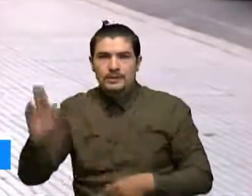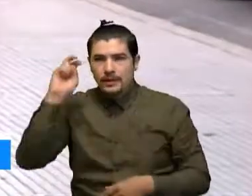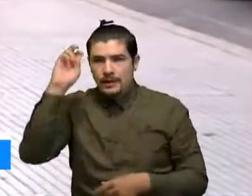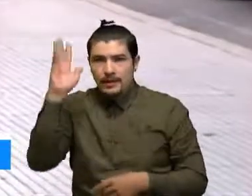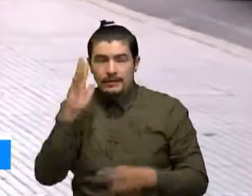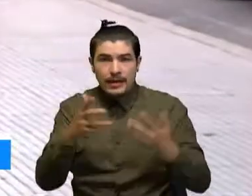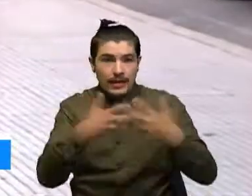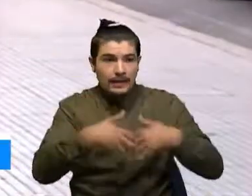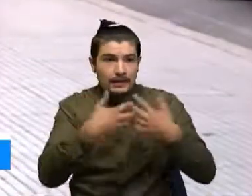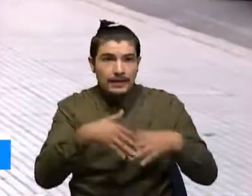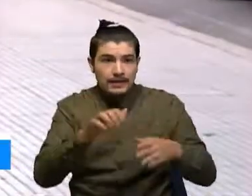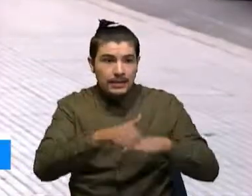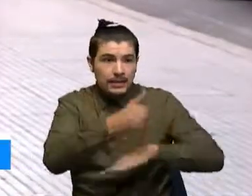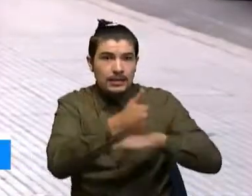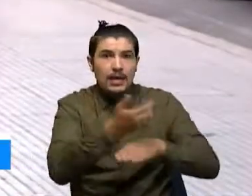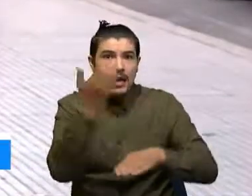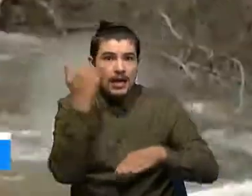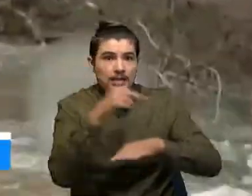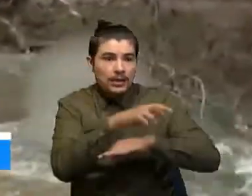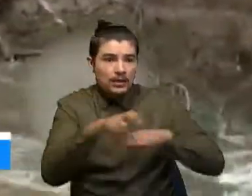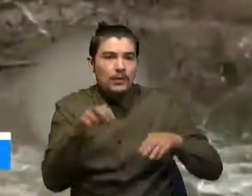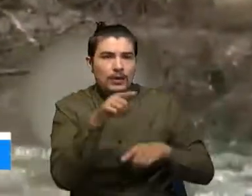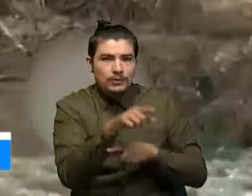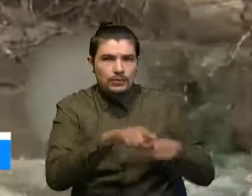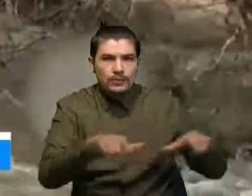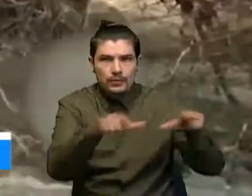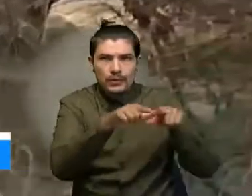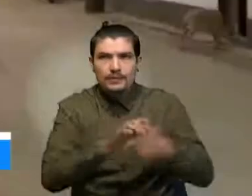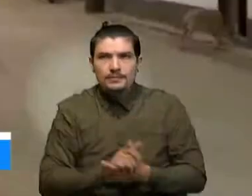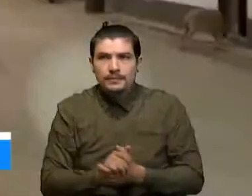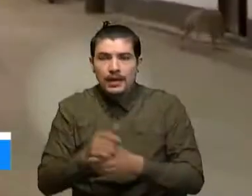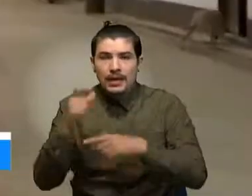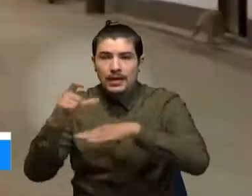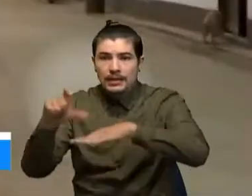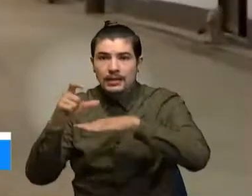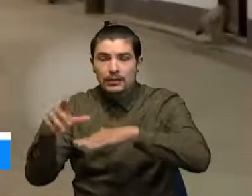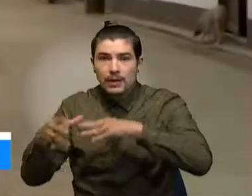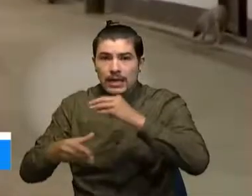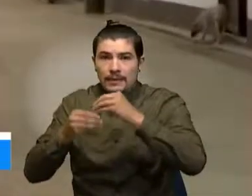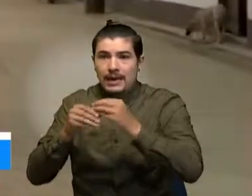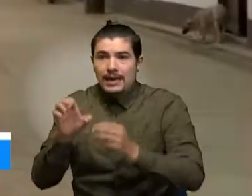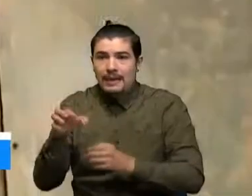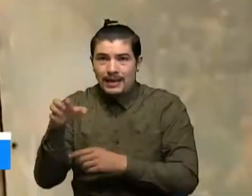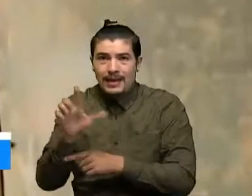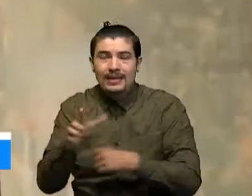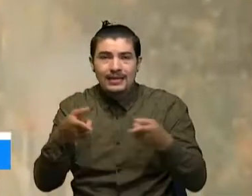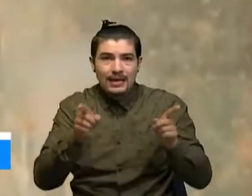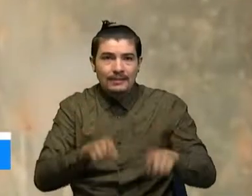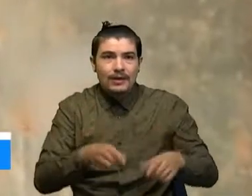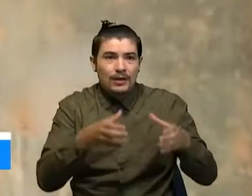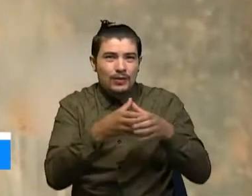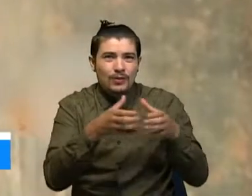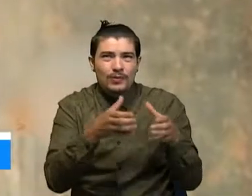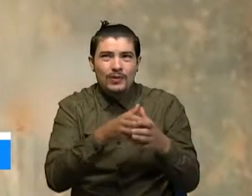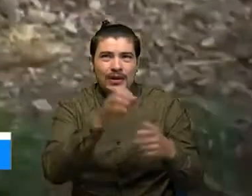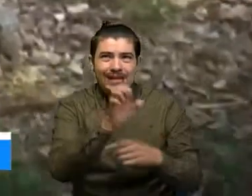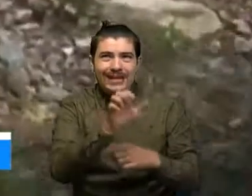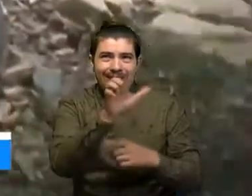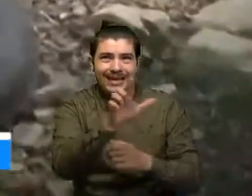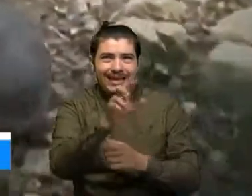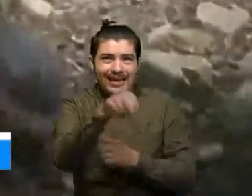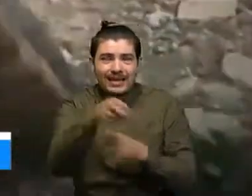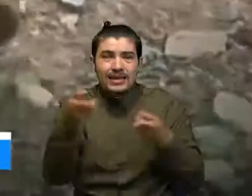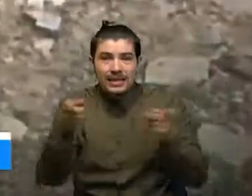trabajadores también han sufrido una serie de hurtos. En el Catatumbo, además del EPL, también hace presencia la guerrilla del Ejército de Liberación Nacional y